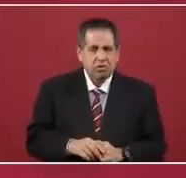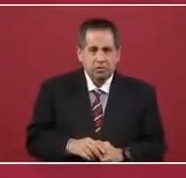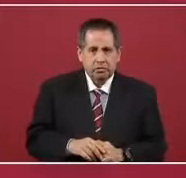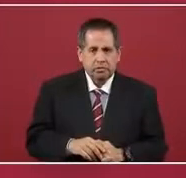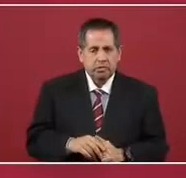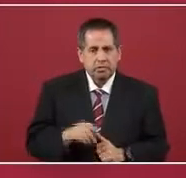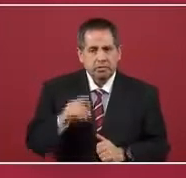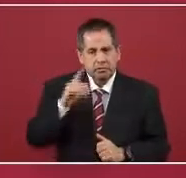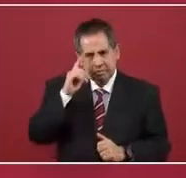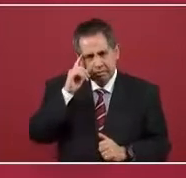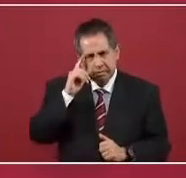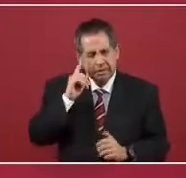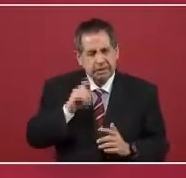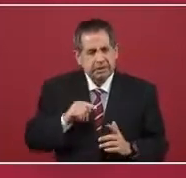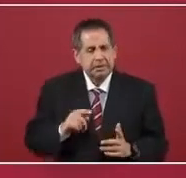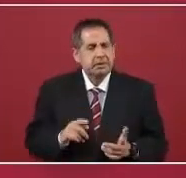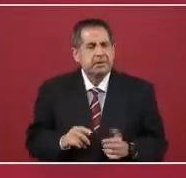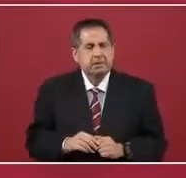sea